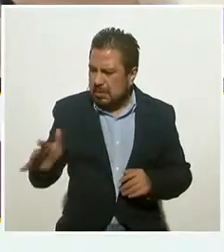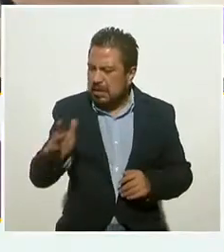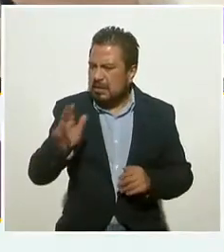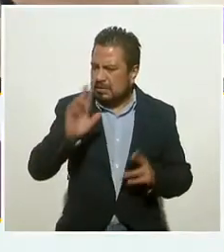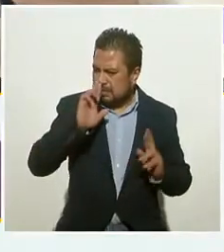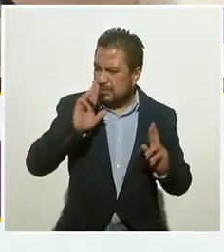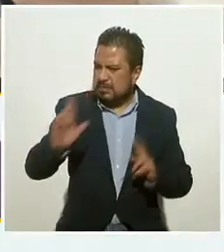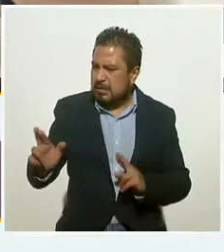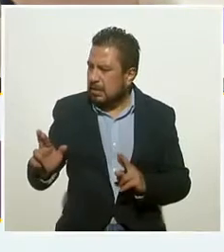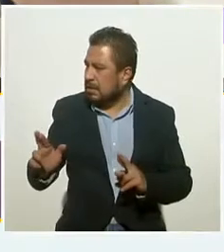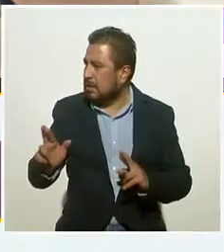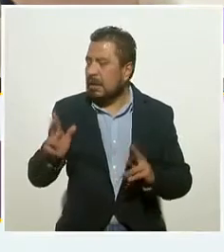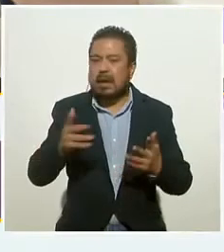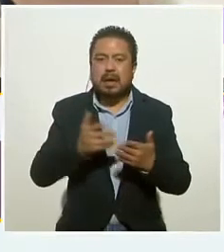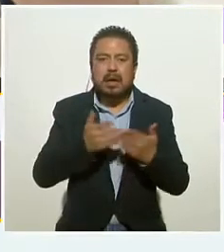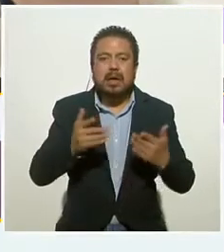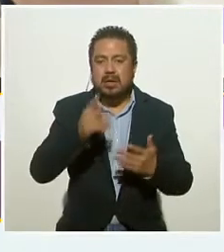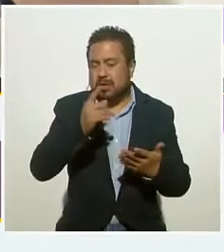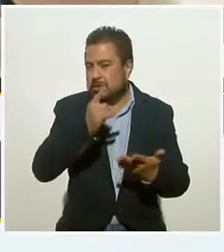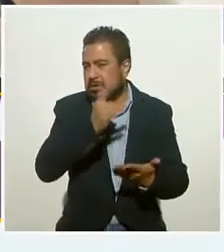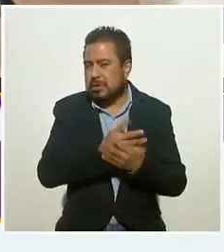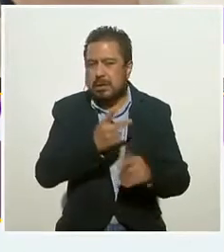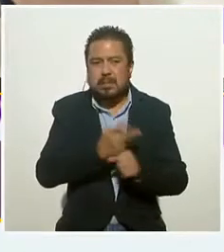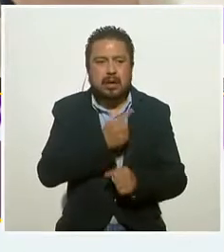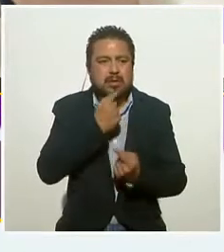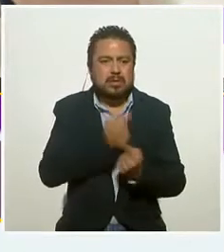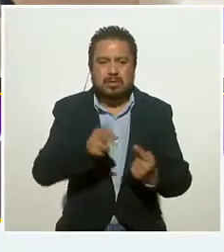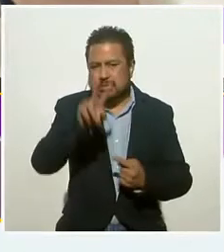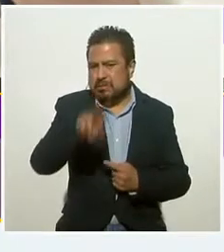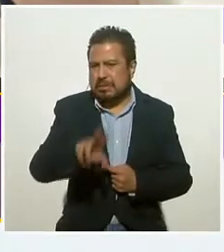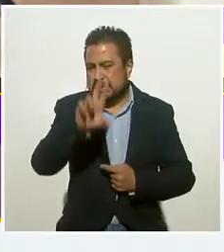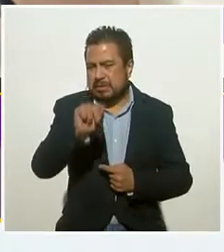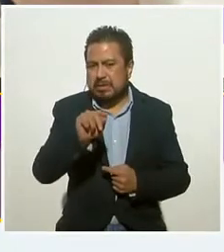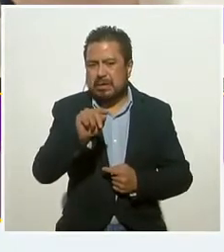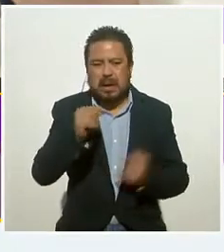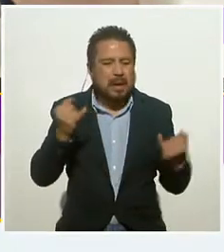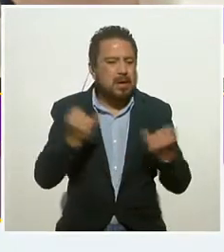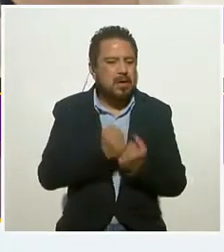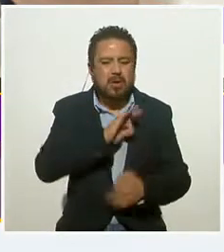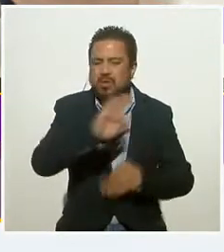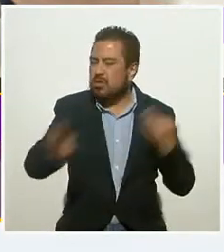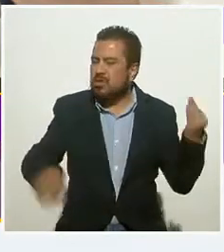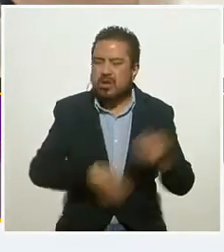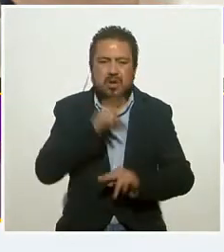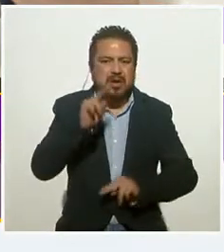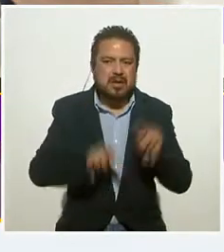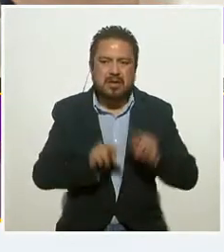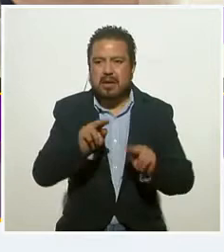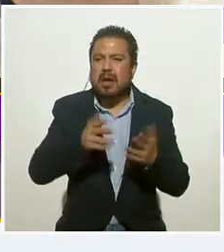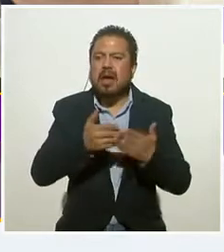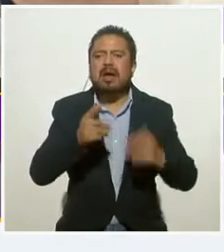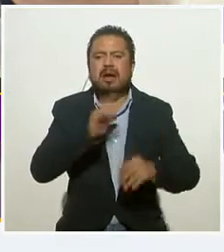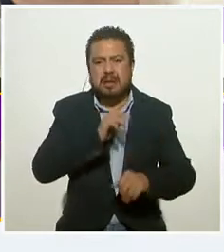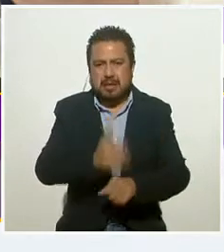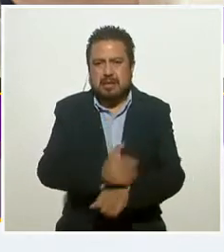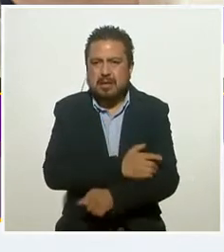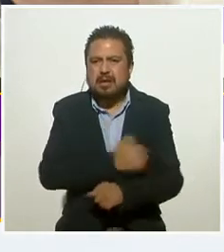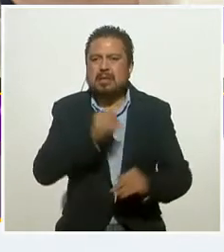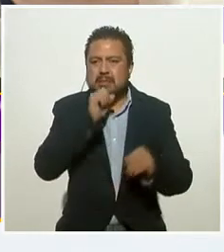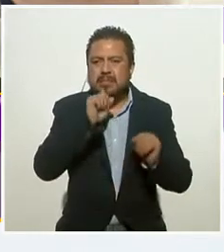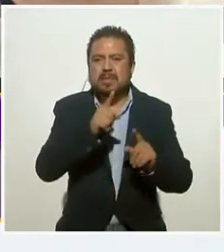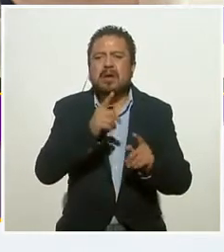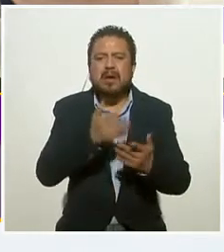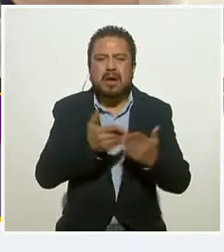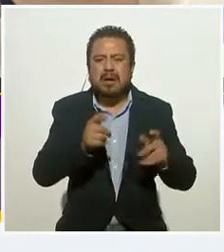reacciona, ¿no? Entonces, y no solo pasa en los niños, la verdad. No, pasa a todos los niveles. Oigan, acompáñenme a ver también la